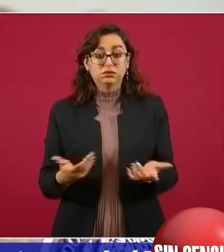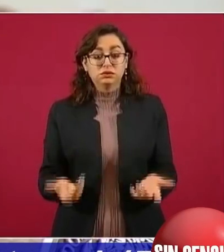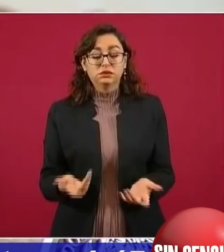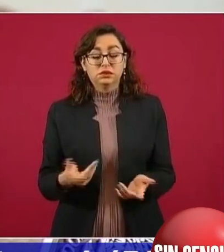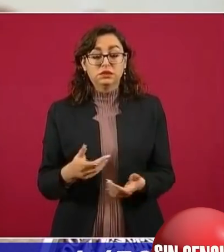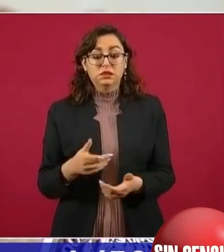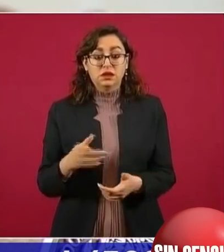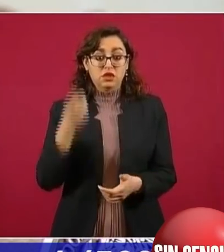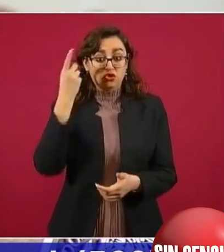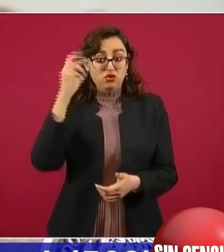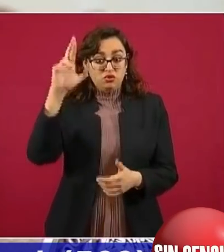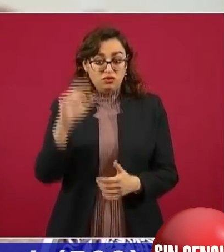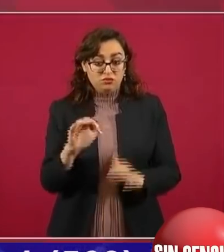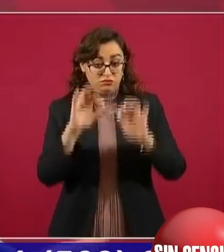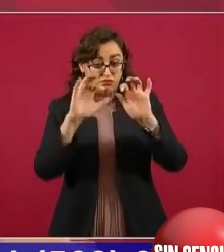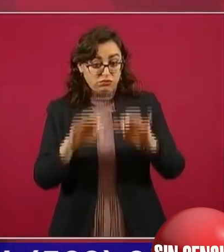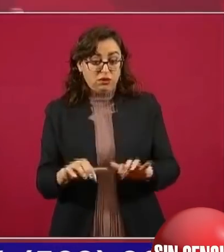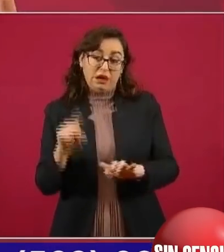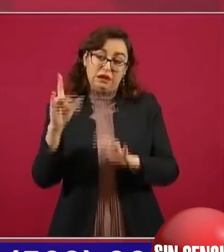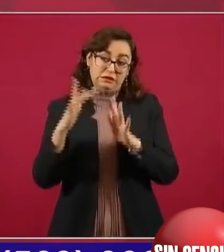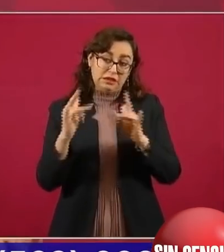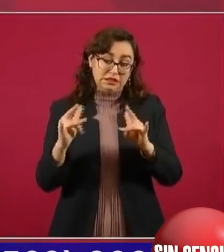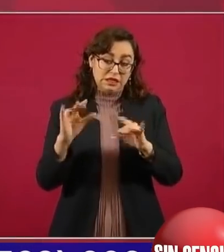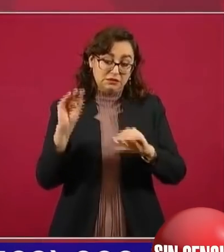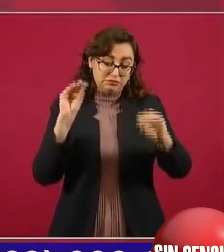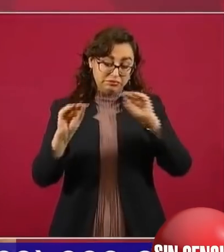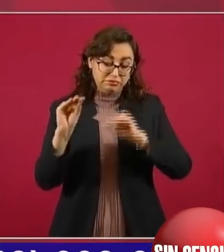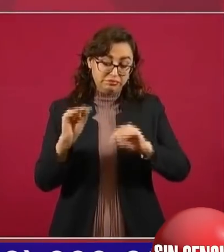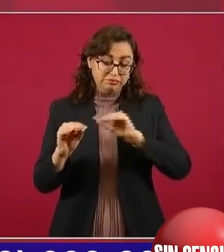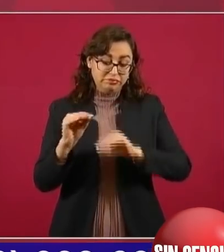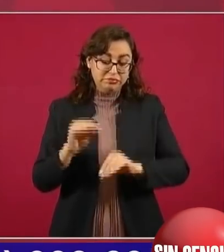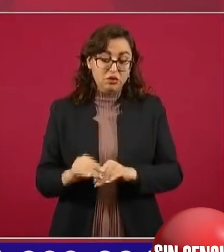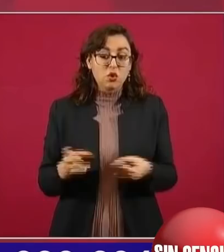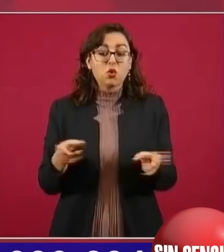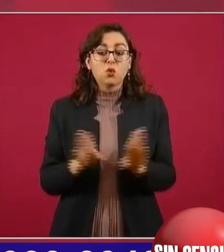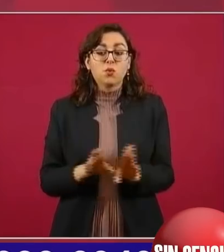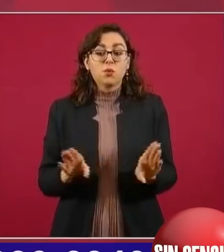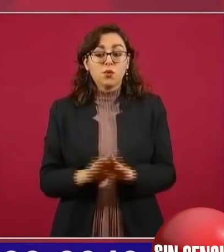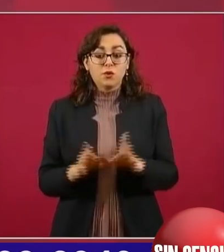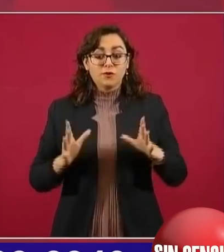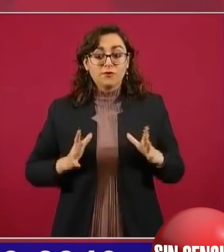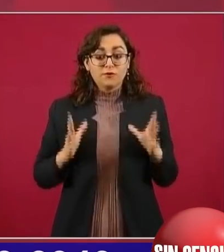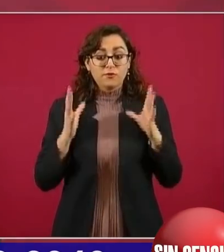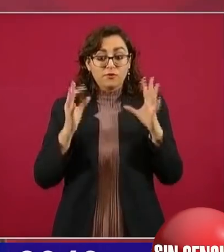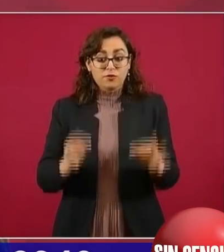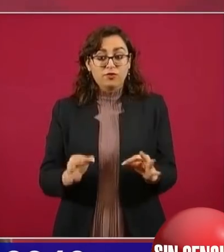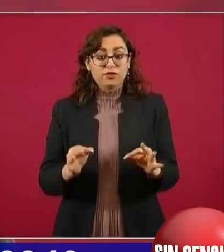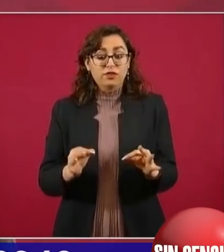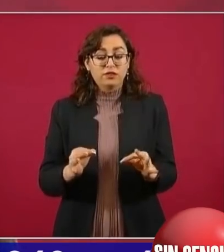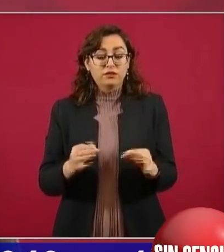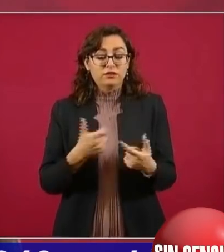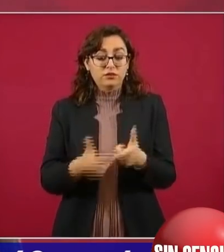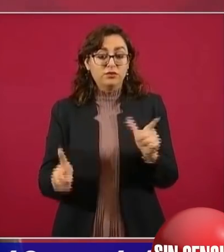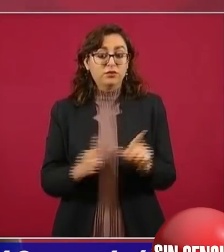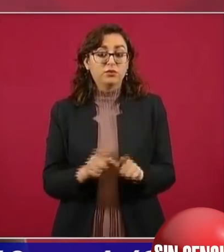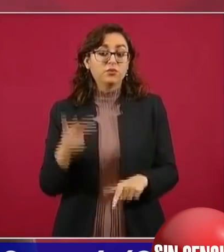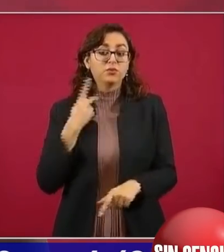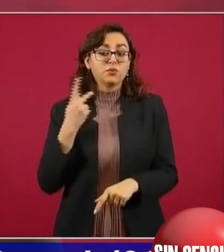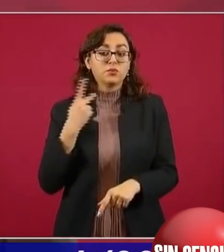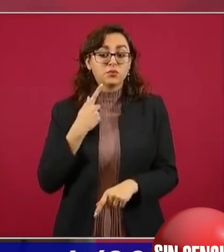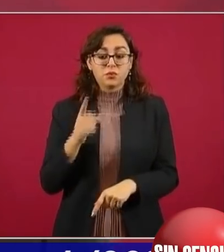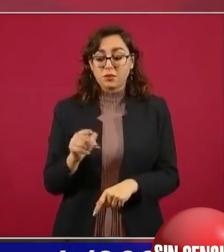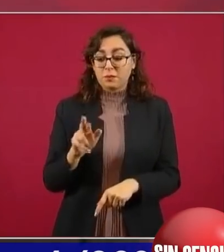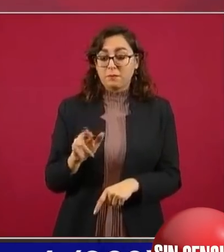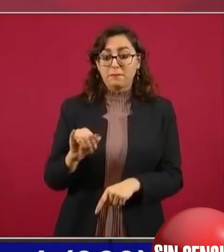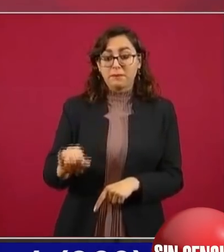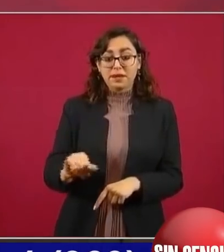Francia sobre el surgimiento el nacimiento del PRI.